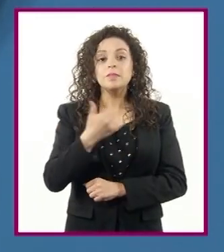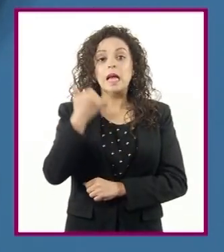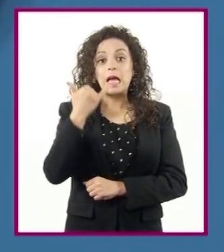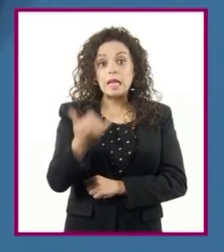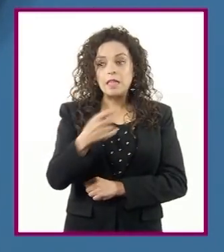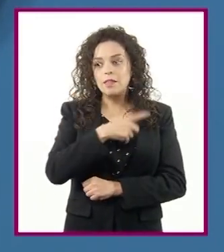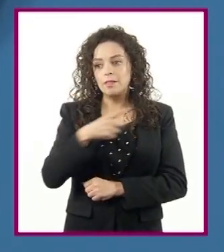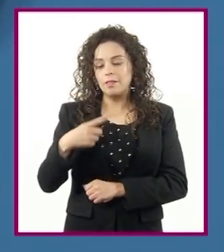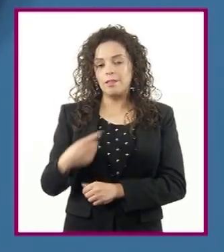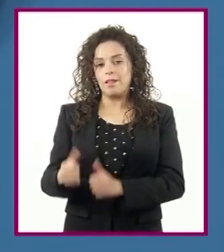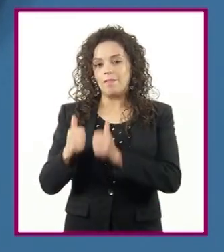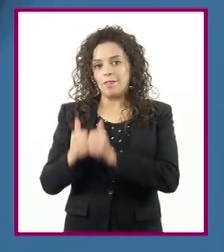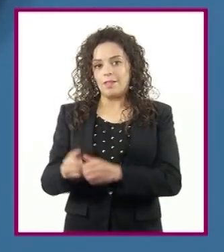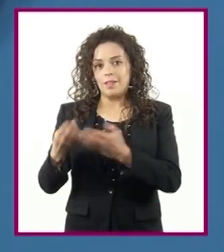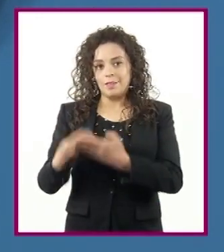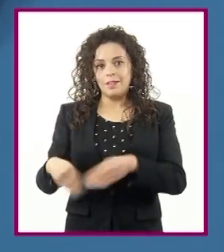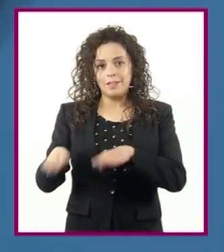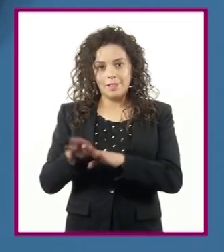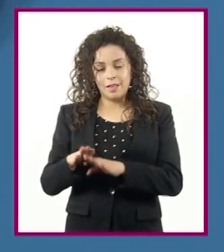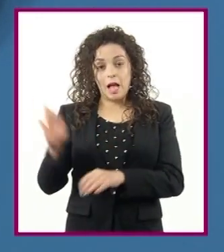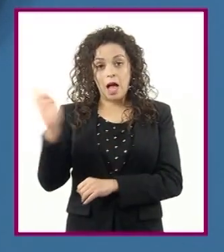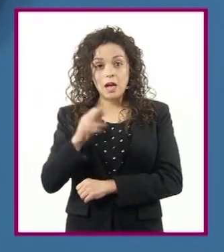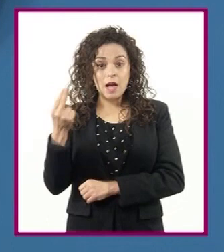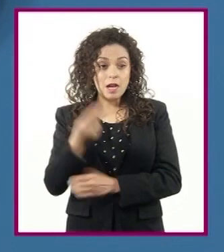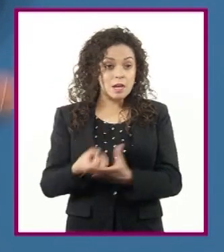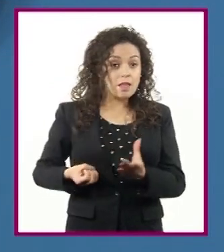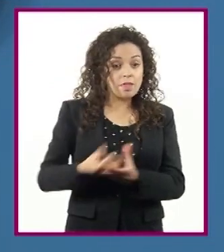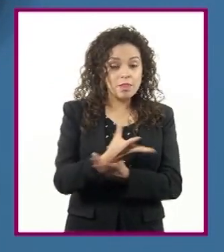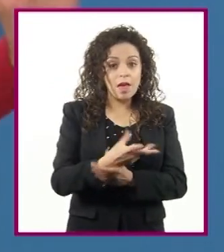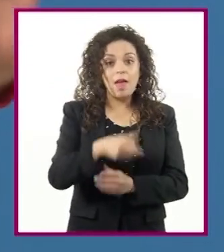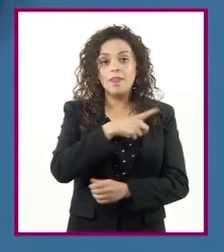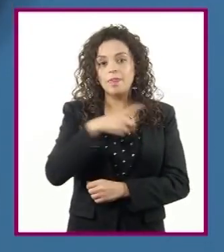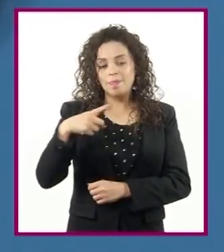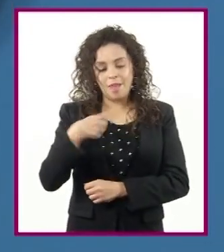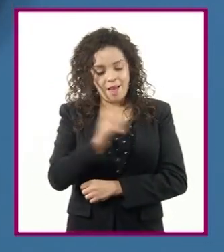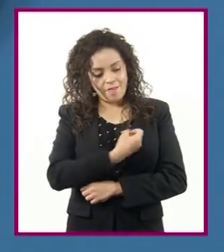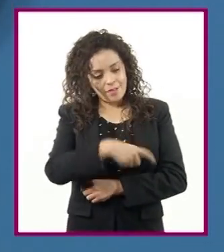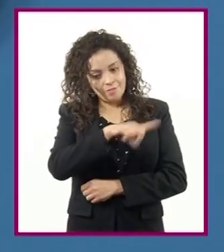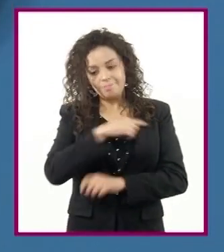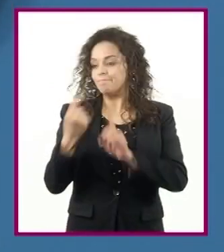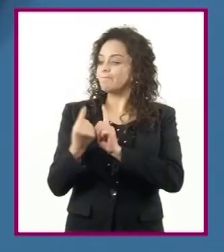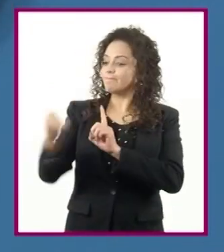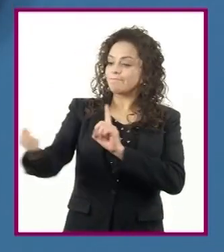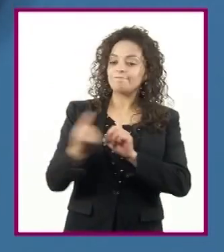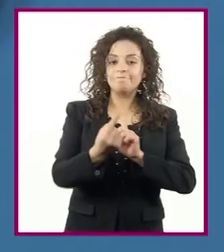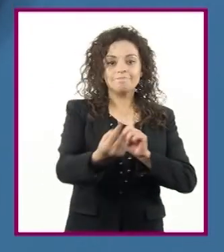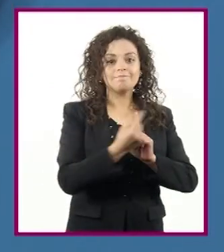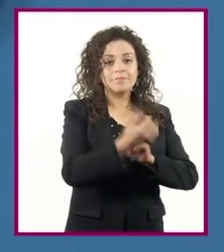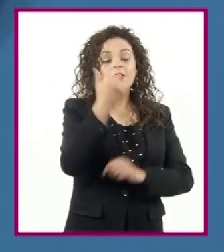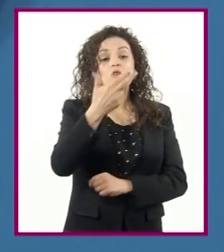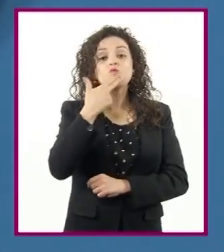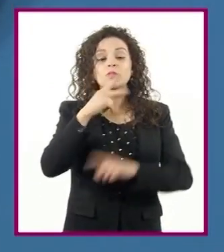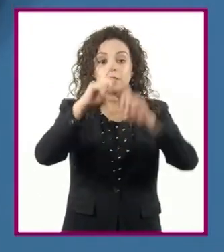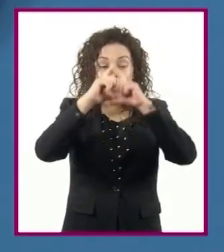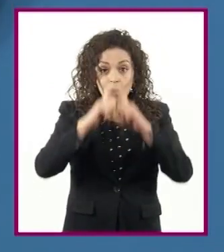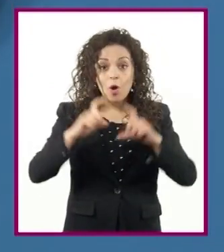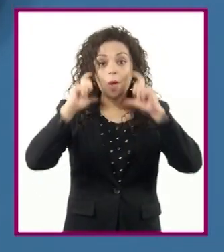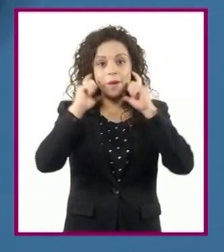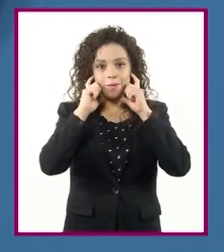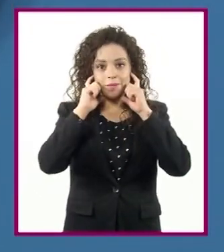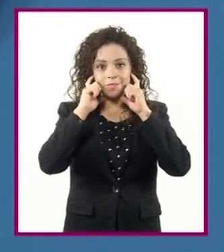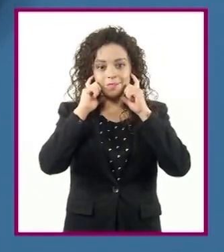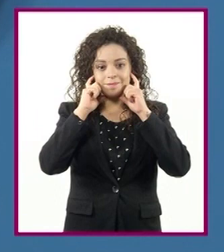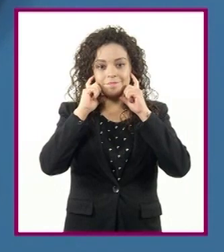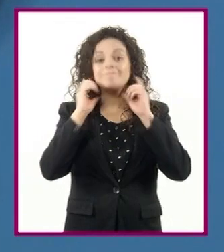casa y en caso de tener que salir, se debe de mantener la sana distancia y usar el cubrebocas. Ahora